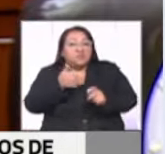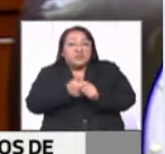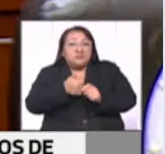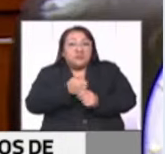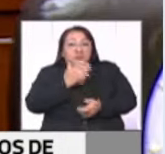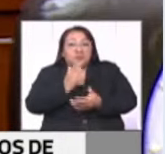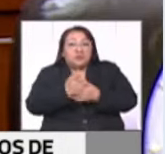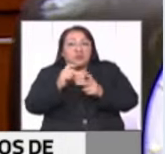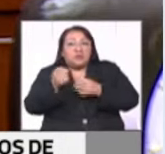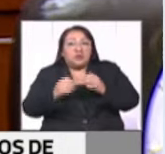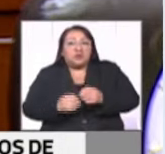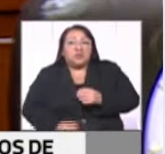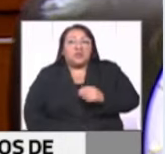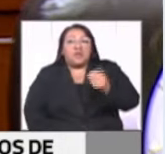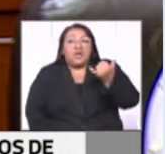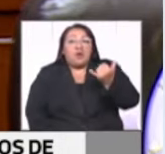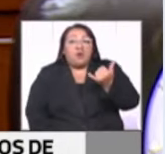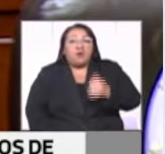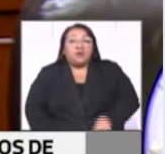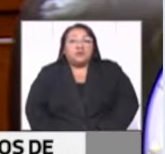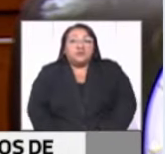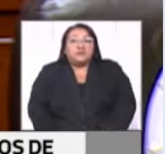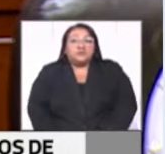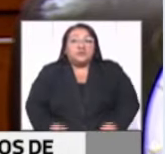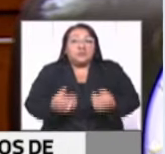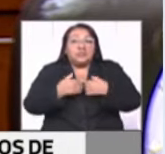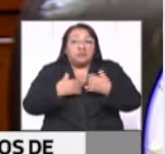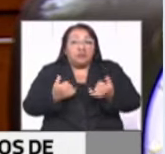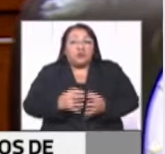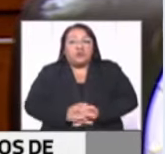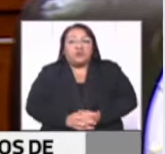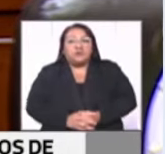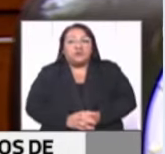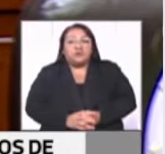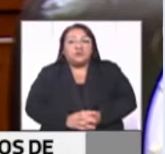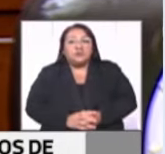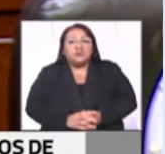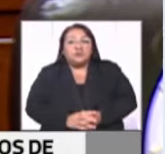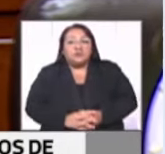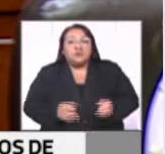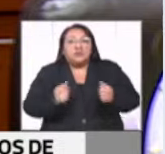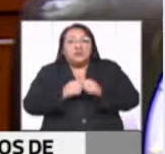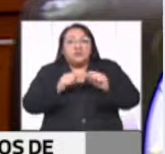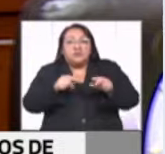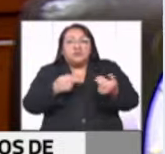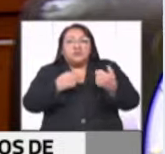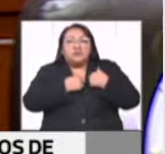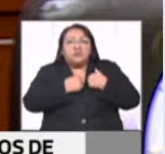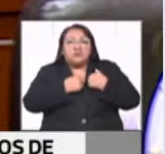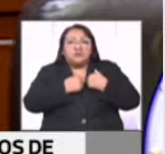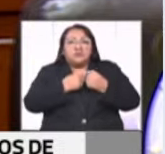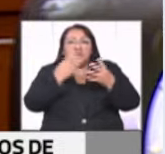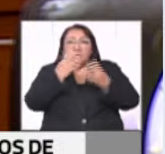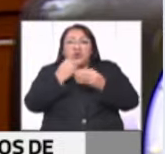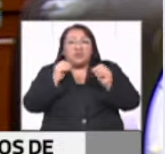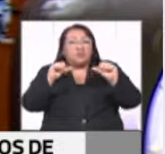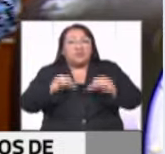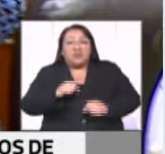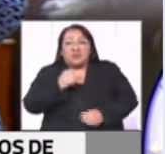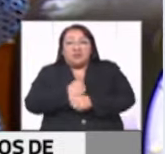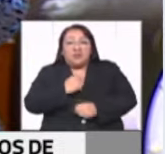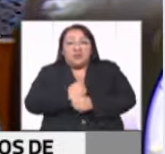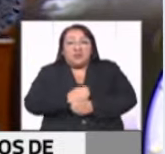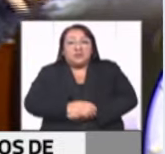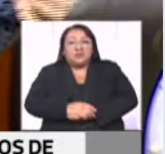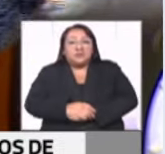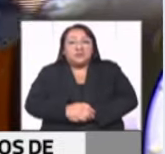situación económica a la que hoy nos encontramos por la responsabilidad de una pésima gestión